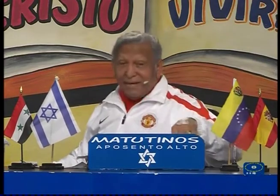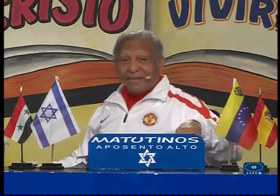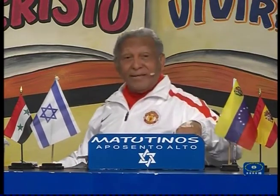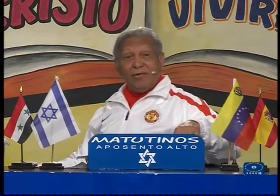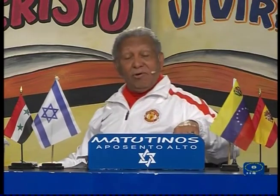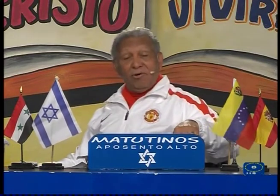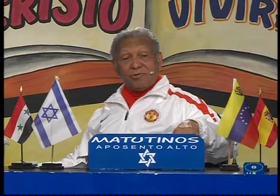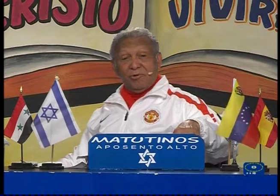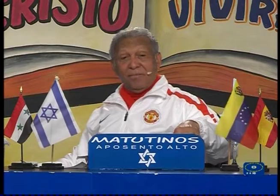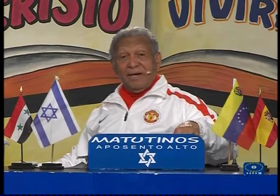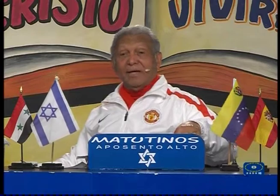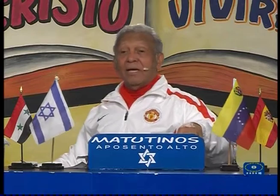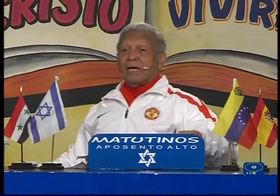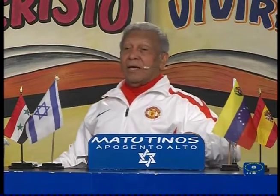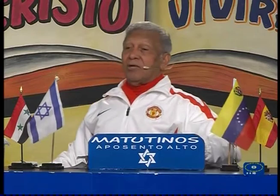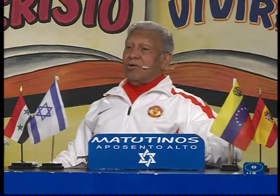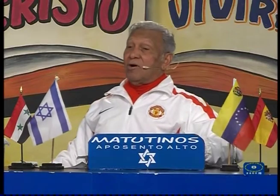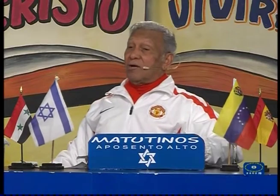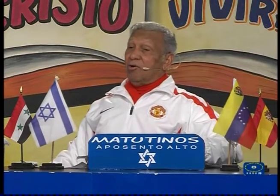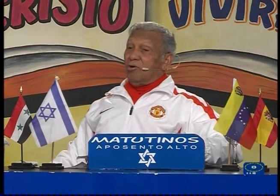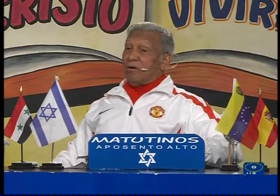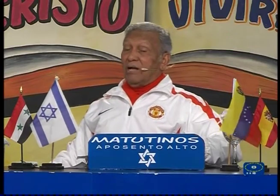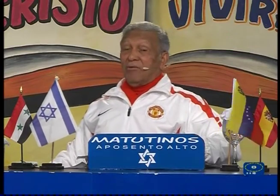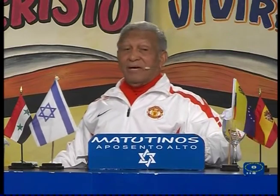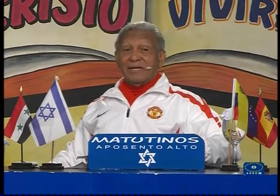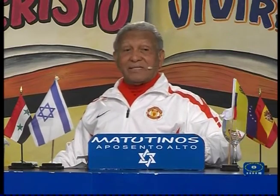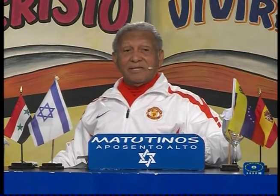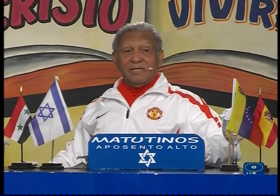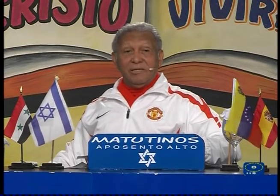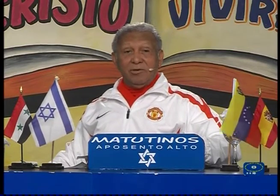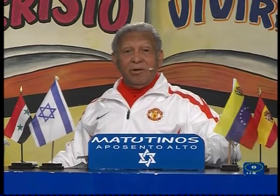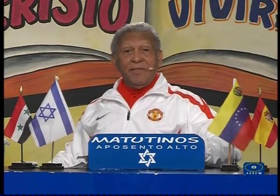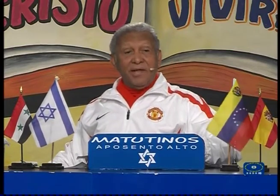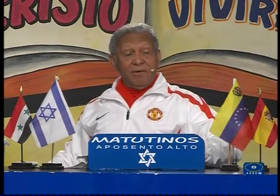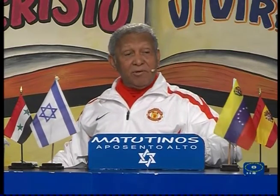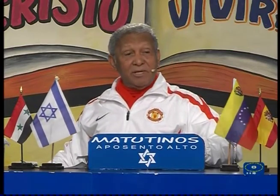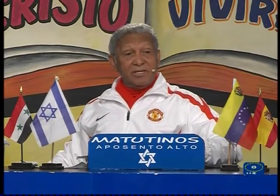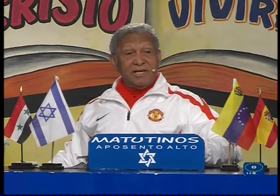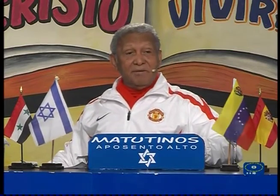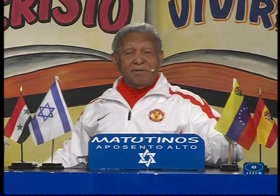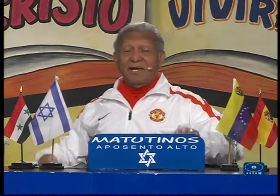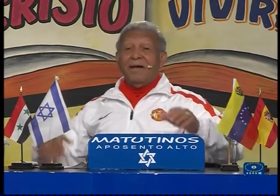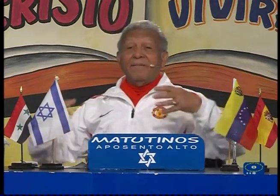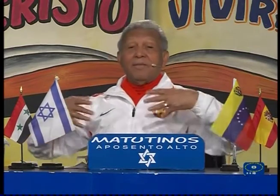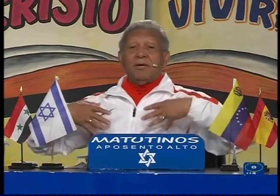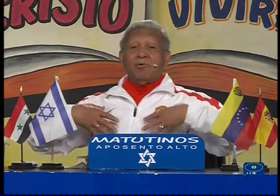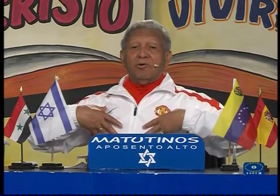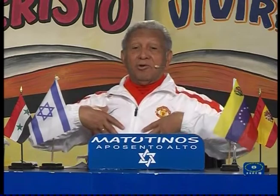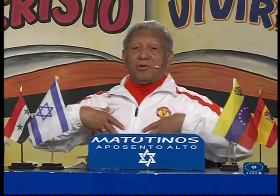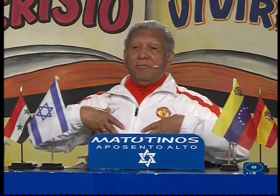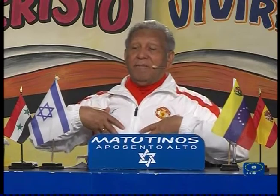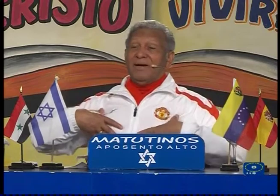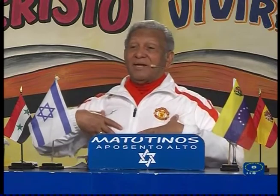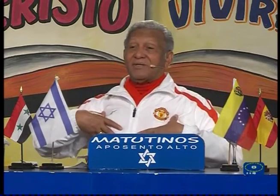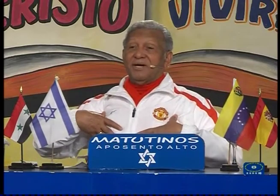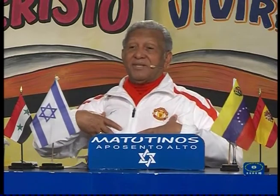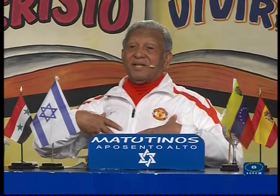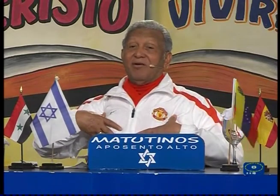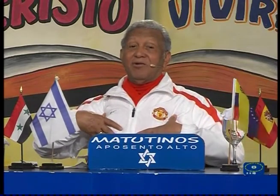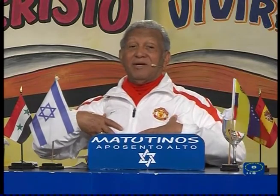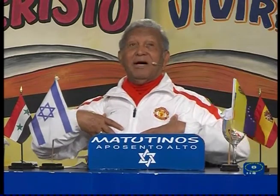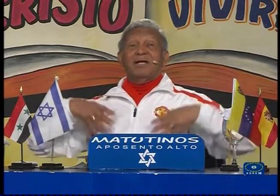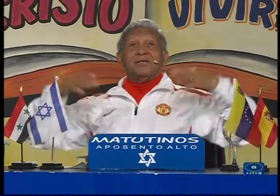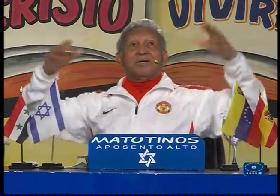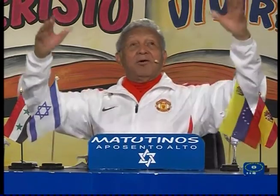se meta con los hombres que Dios ha colocado en ese sitio. ¿Sabe lo que dice la Biblia? Ninguno toma para sí